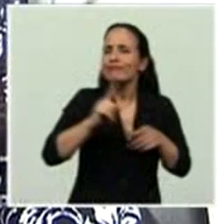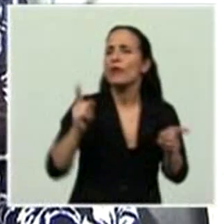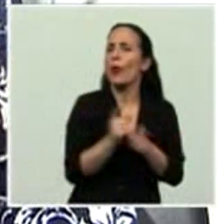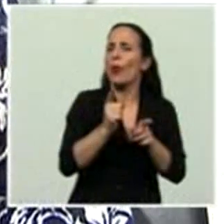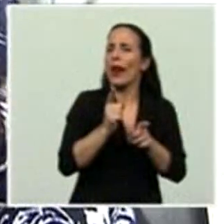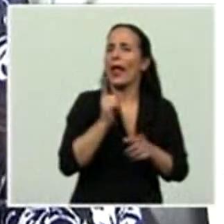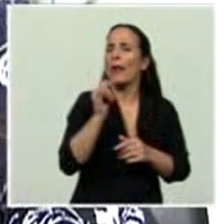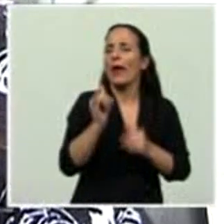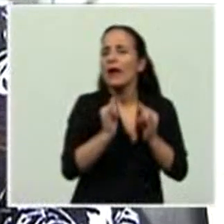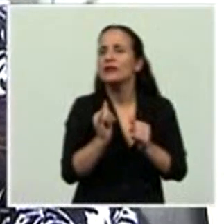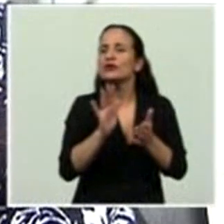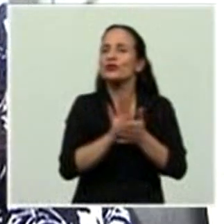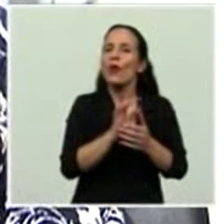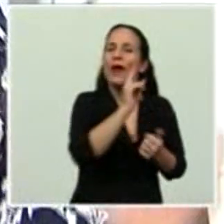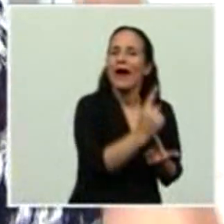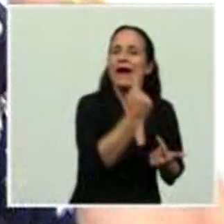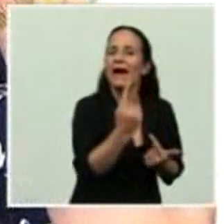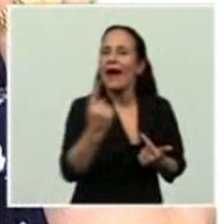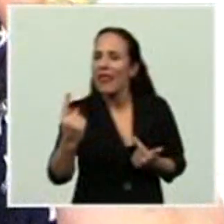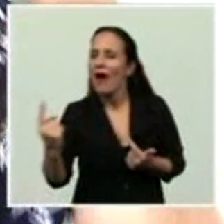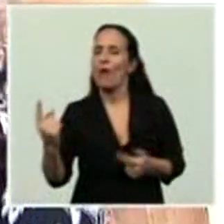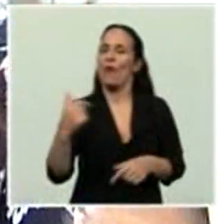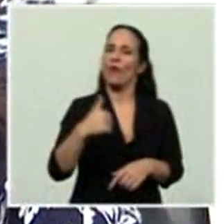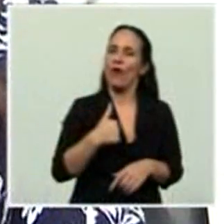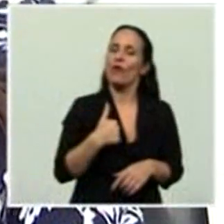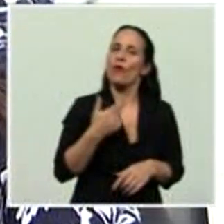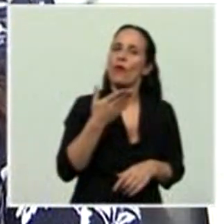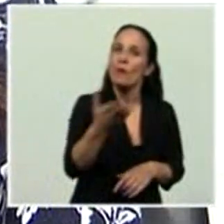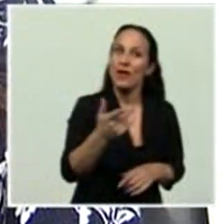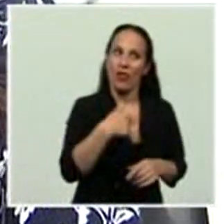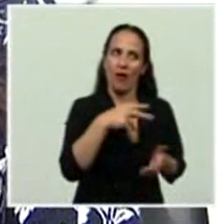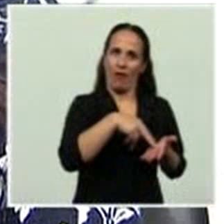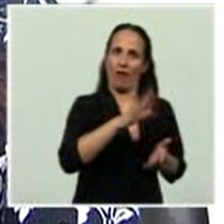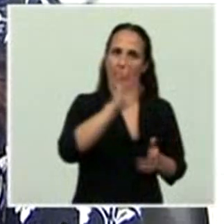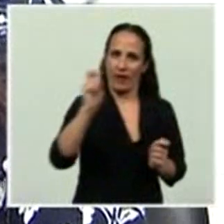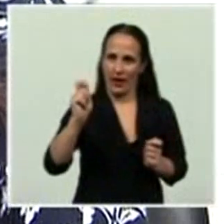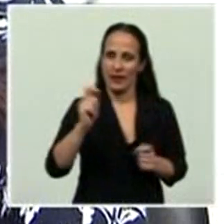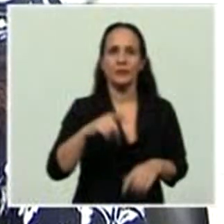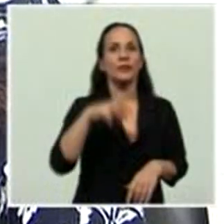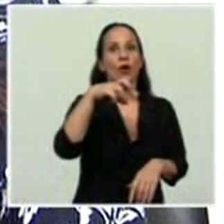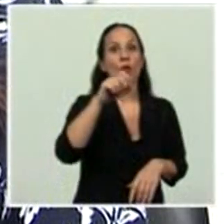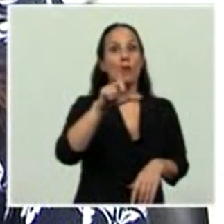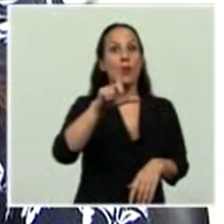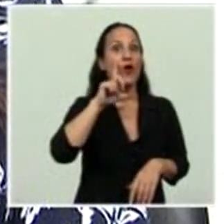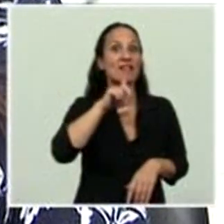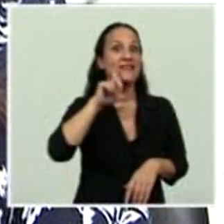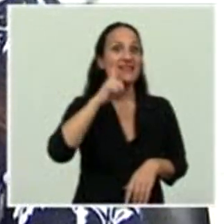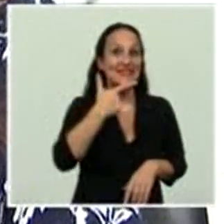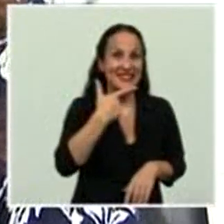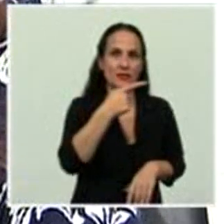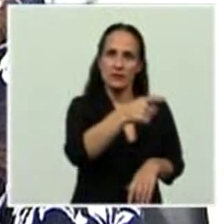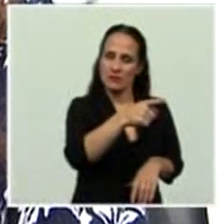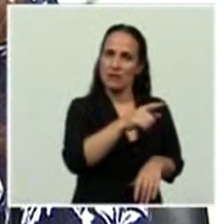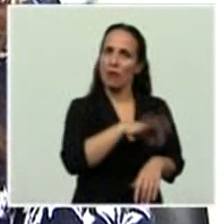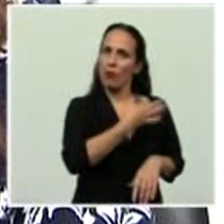algunas palabras sobre cada uno de ellos y pedirles que se identifiquen el dror Gustavo politis que además recibió